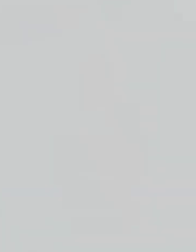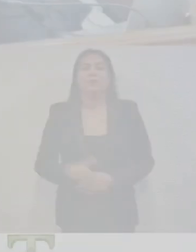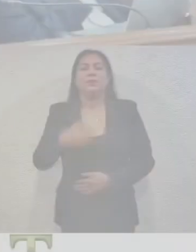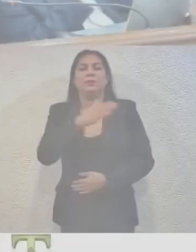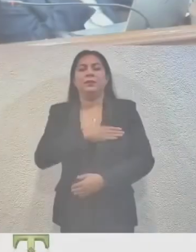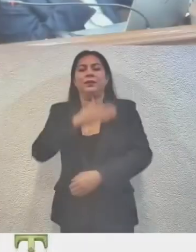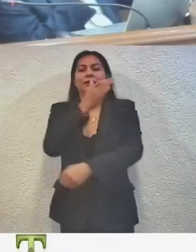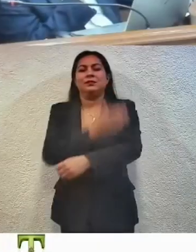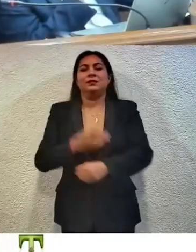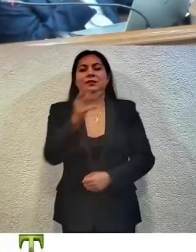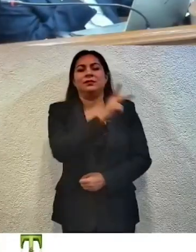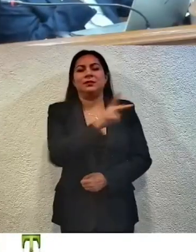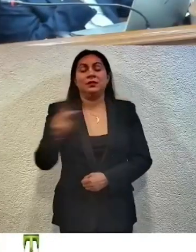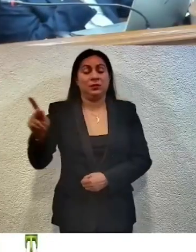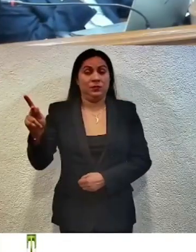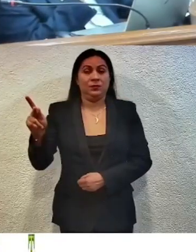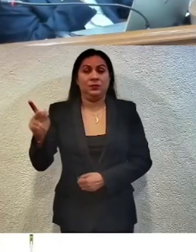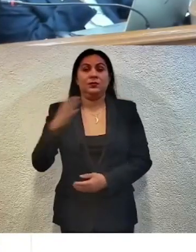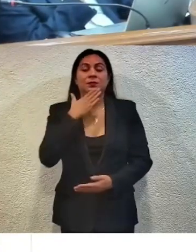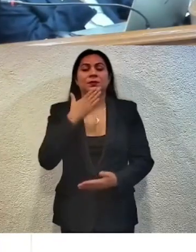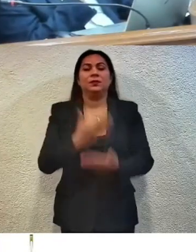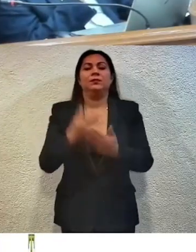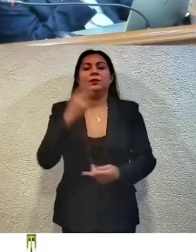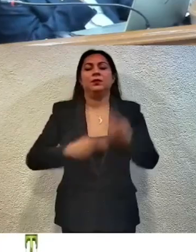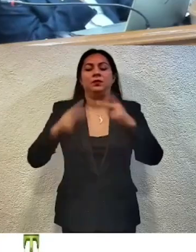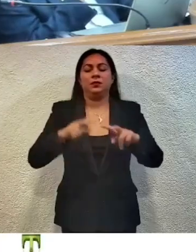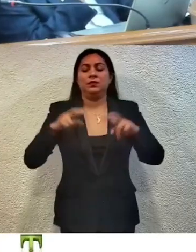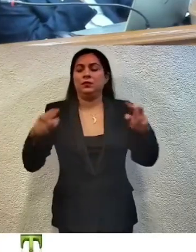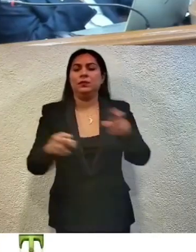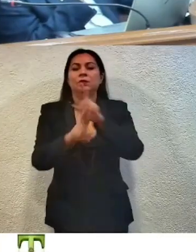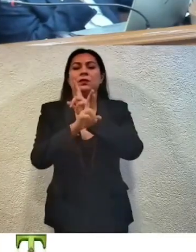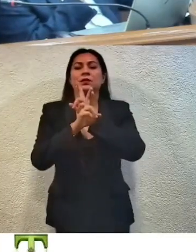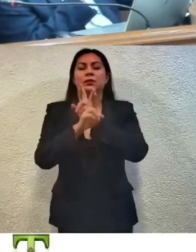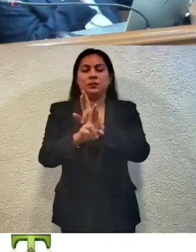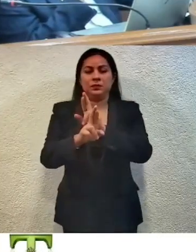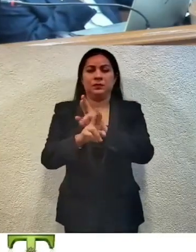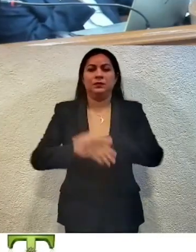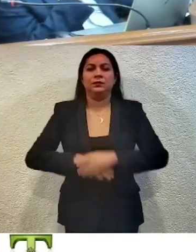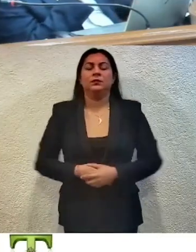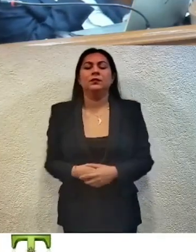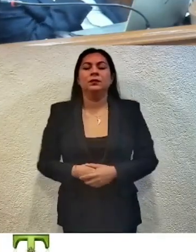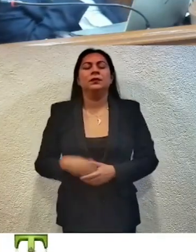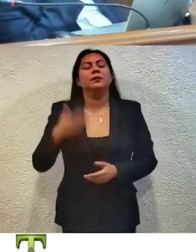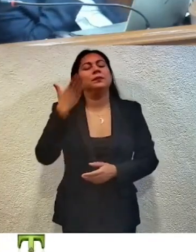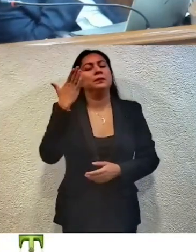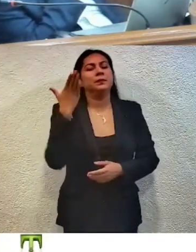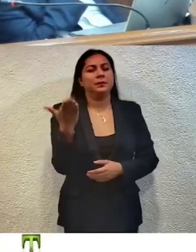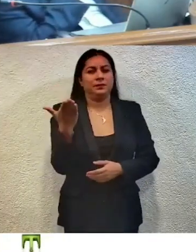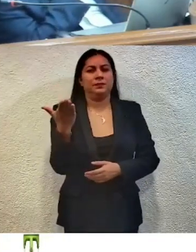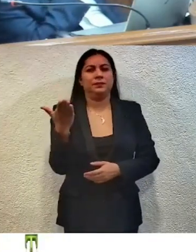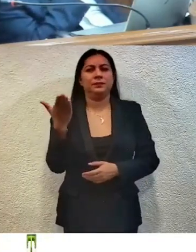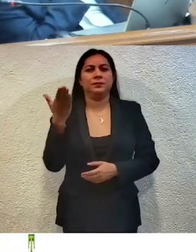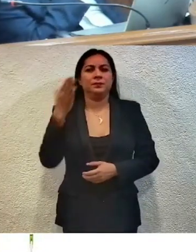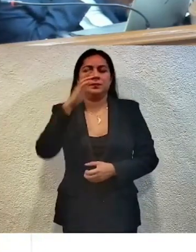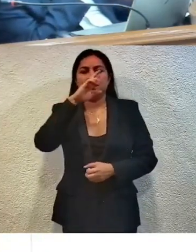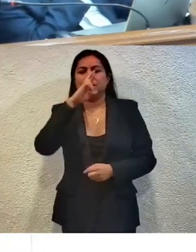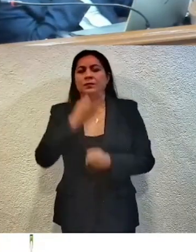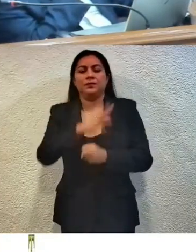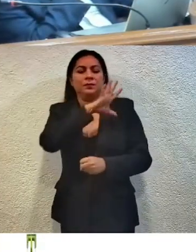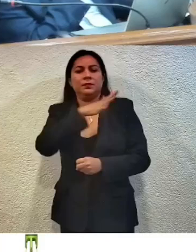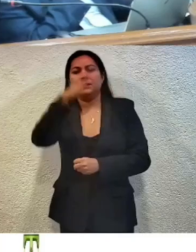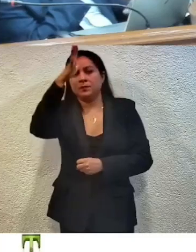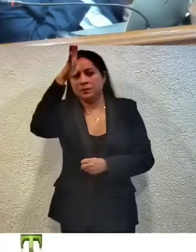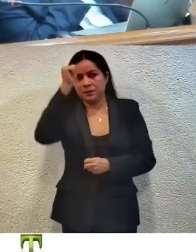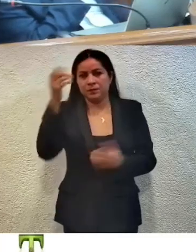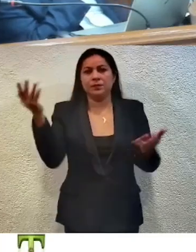Buenas tardes a todas y a todos. Bienvenidos a esta sesión de resolución. Solicito a la Secretaria General de